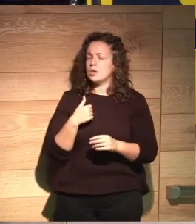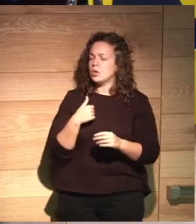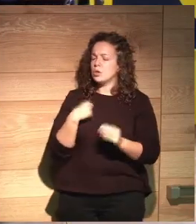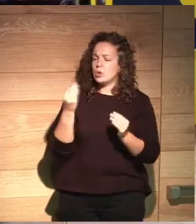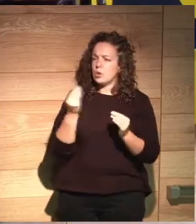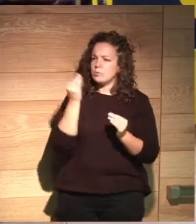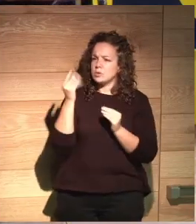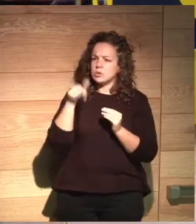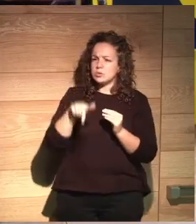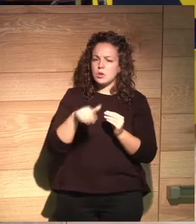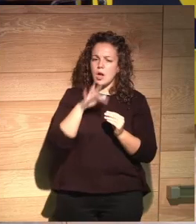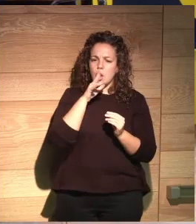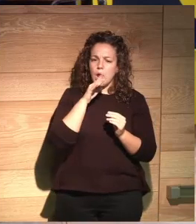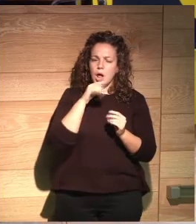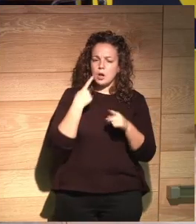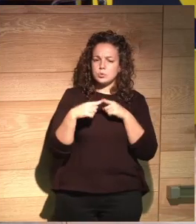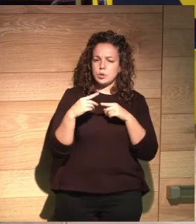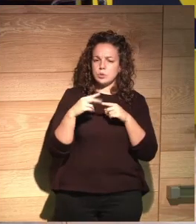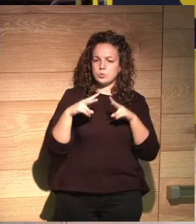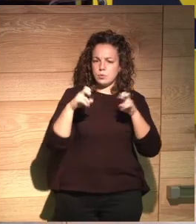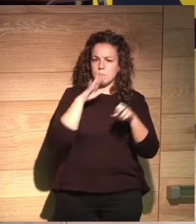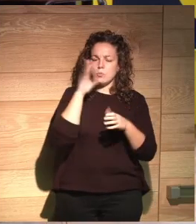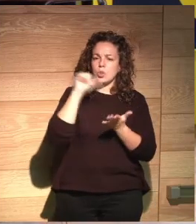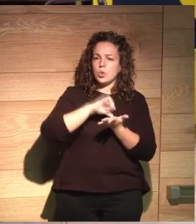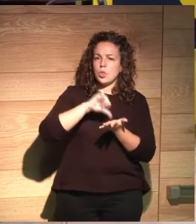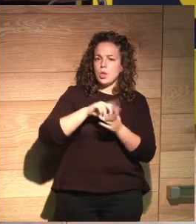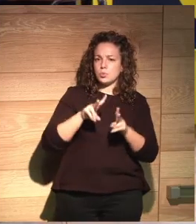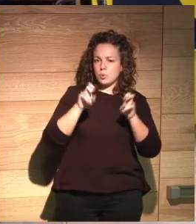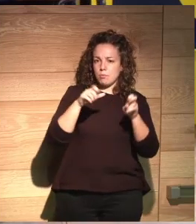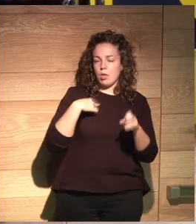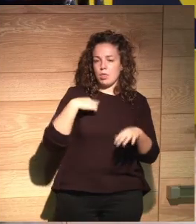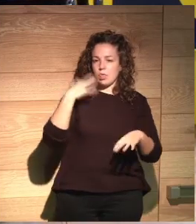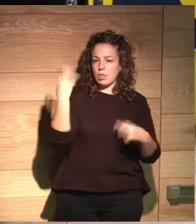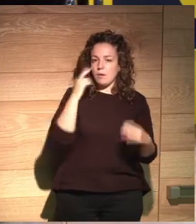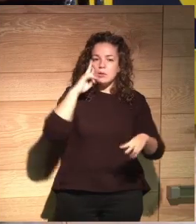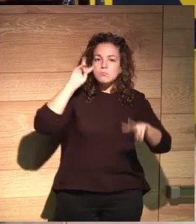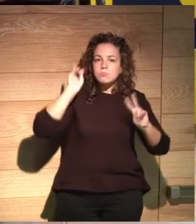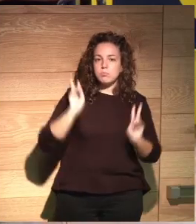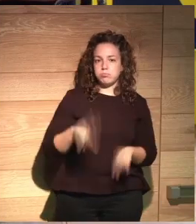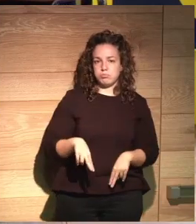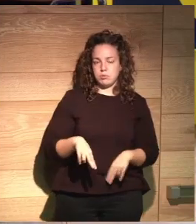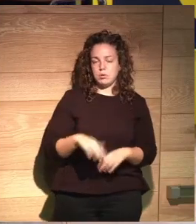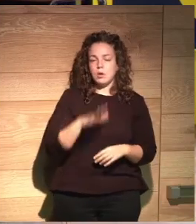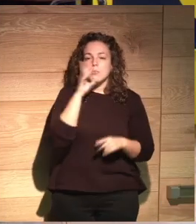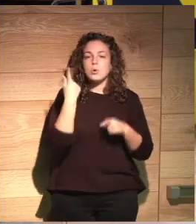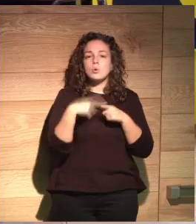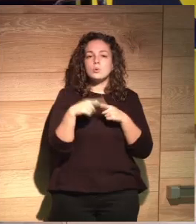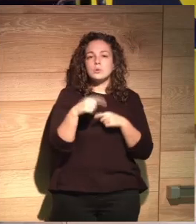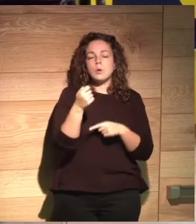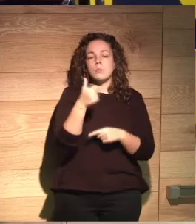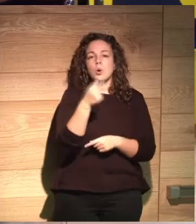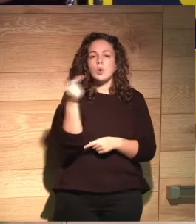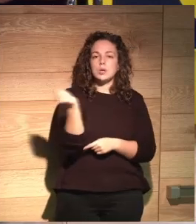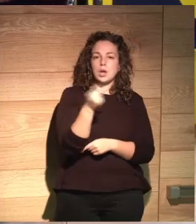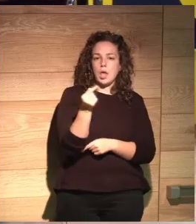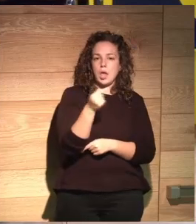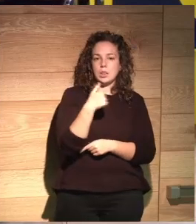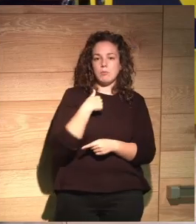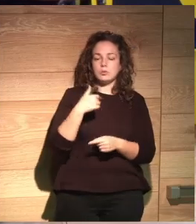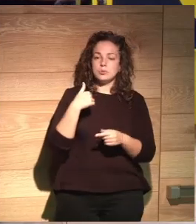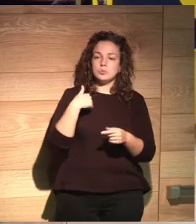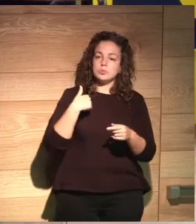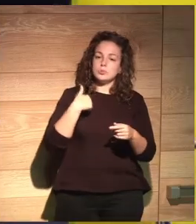estas tendencias nuevas en las ciudades que hay que reconocerlas son cosas un poco negativa de la que yo